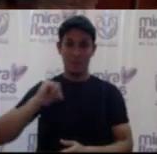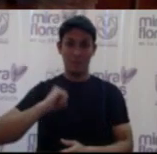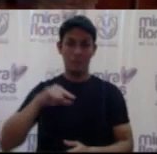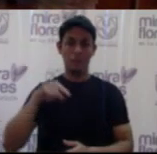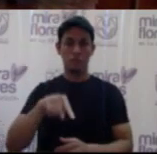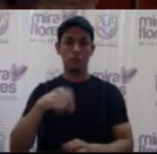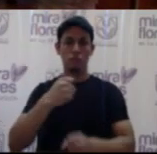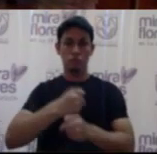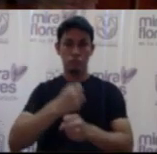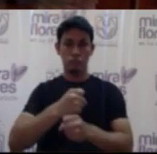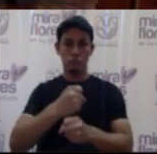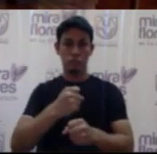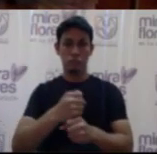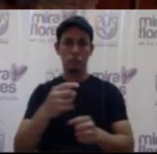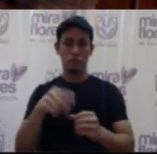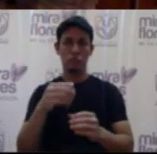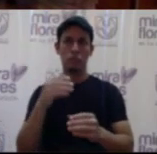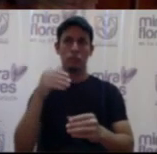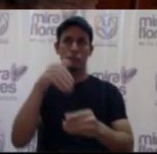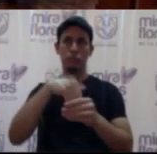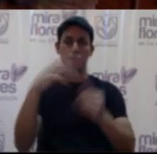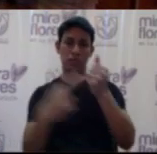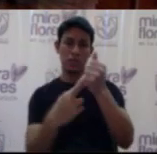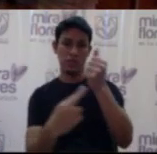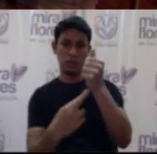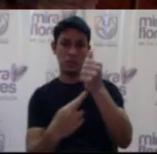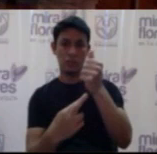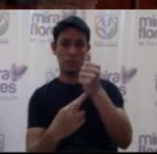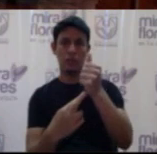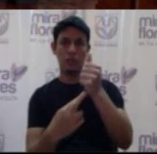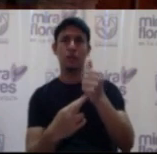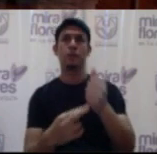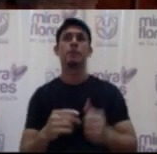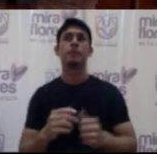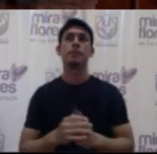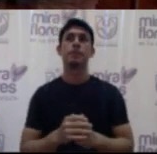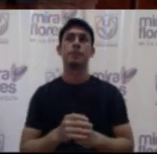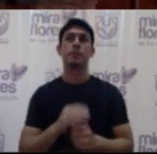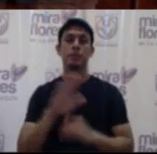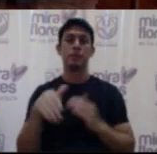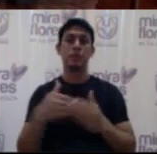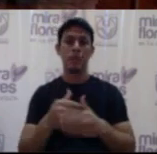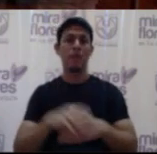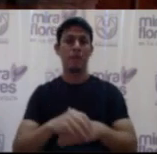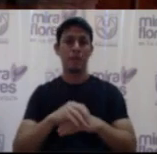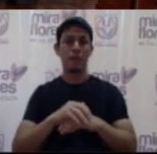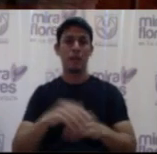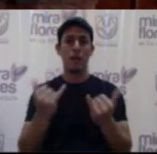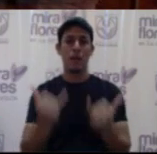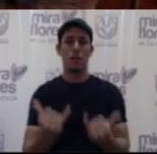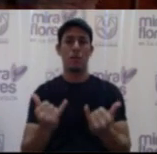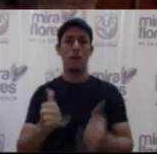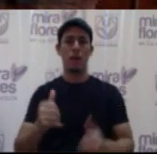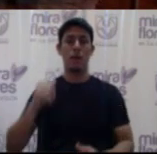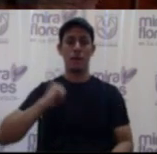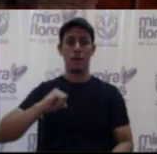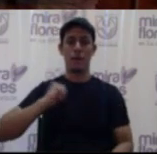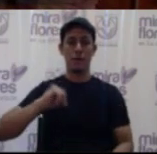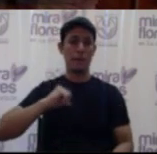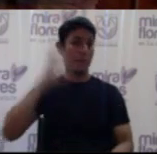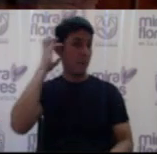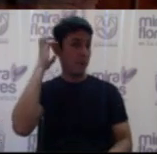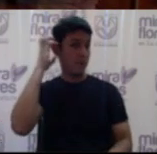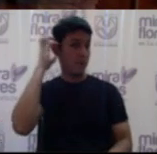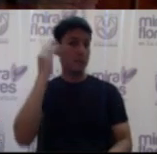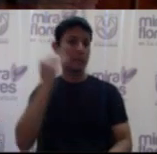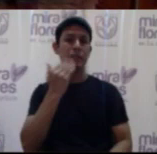son funciones y atribuciones de los regidores formular pedidos y mociones de orden del día, que el actual alcalde de Miraflores, señor Jorge